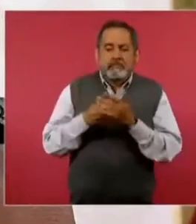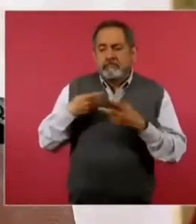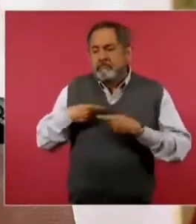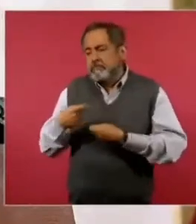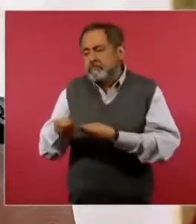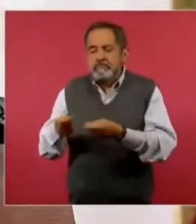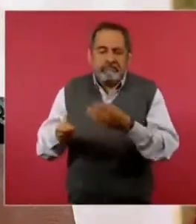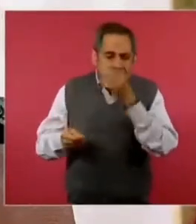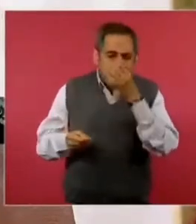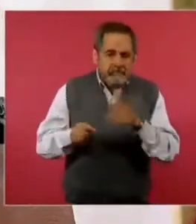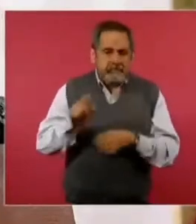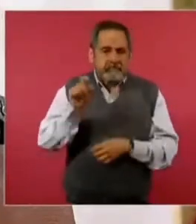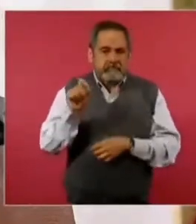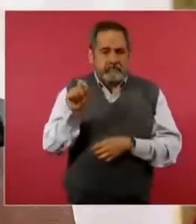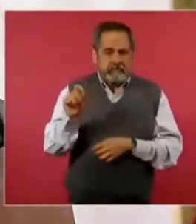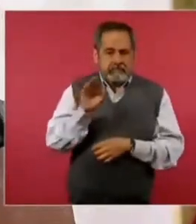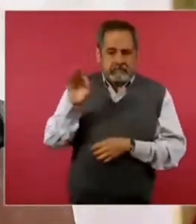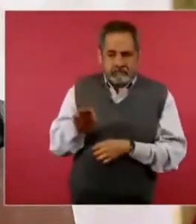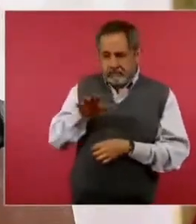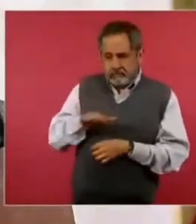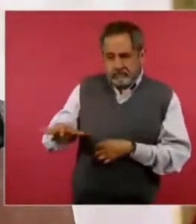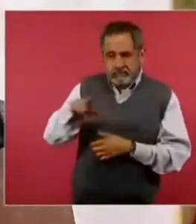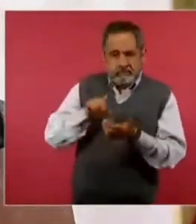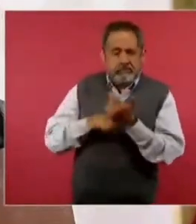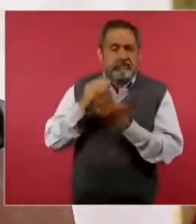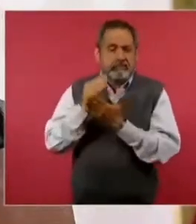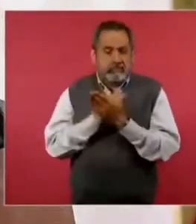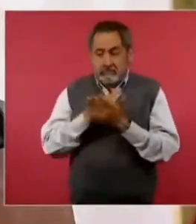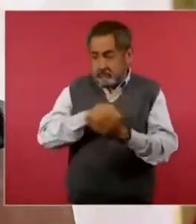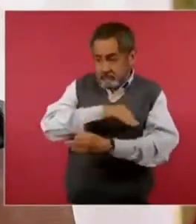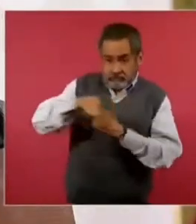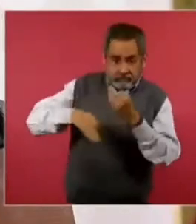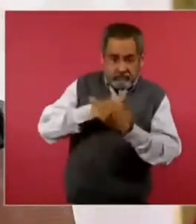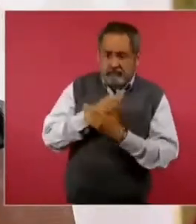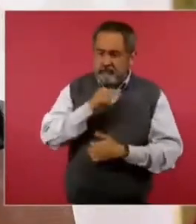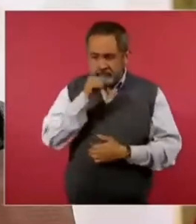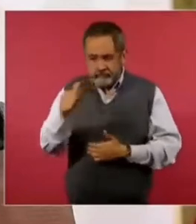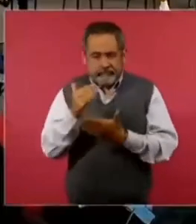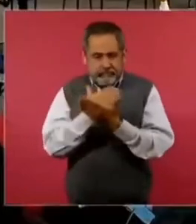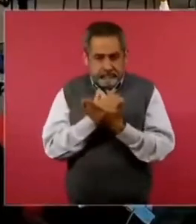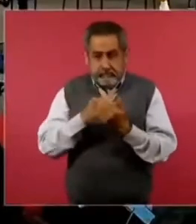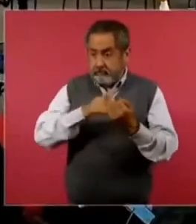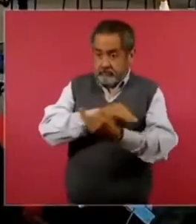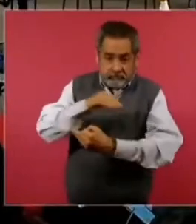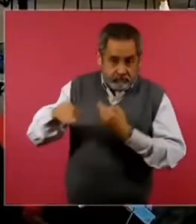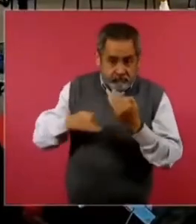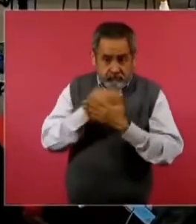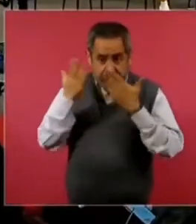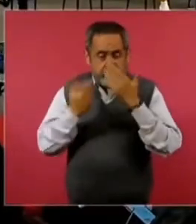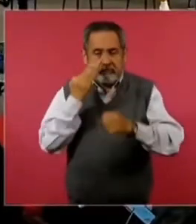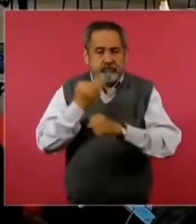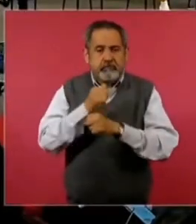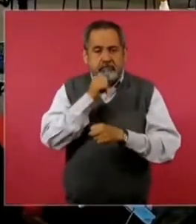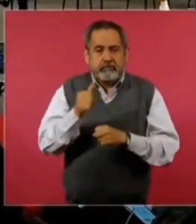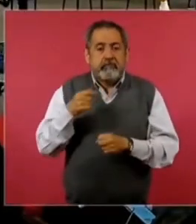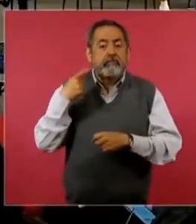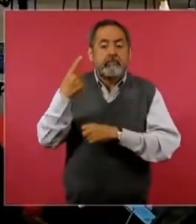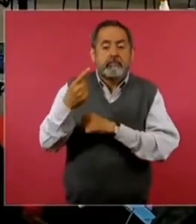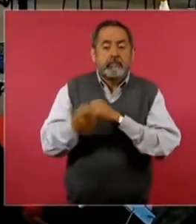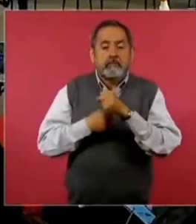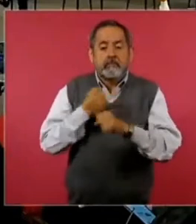es decir, el 20% de los planteles. No eran todos los planteles, y no eran todos los estudiantes. Para el